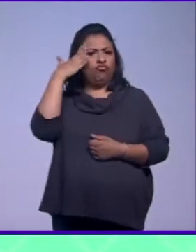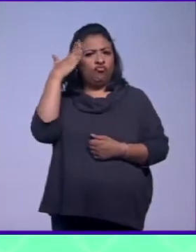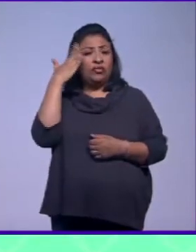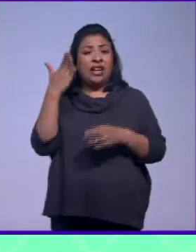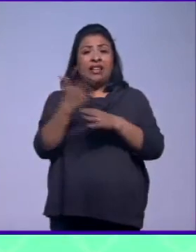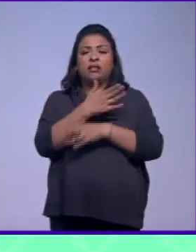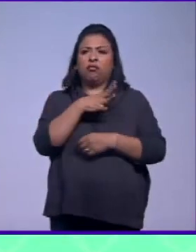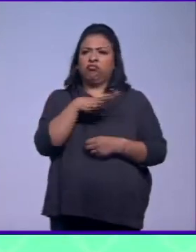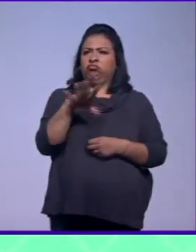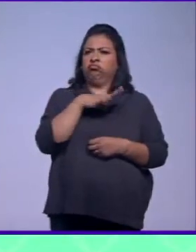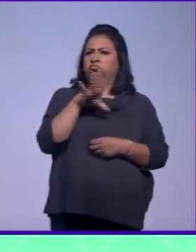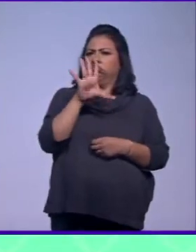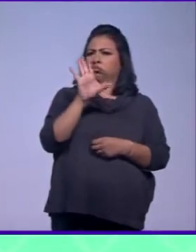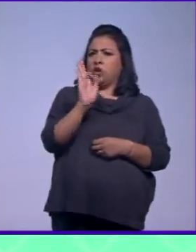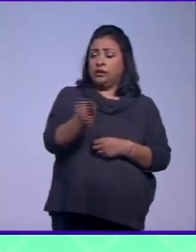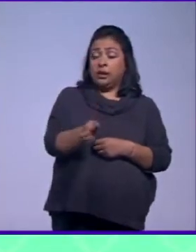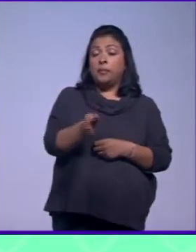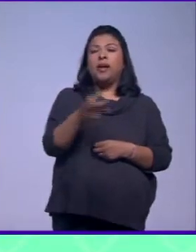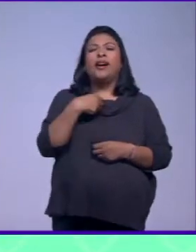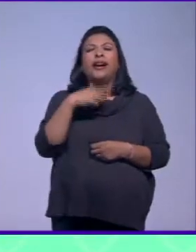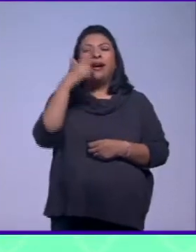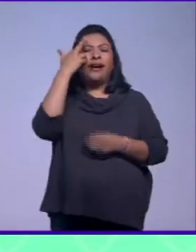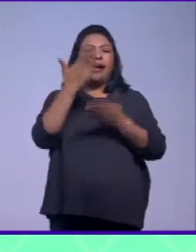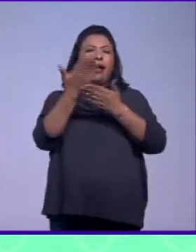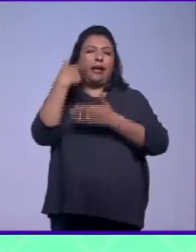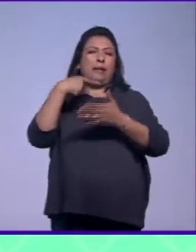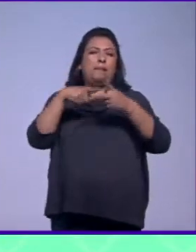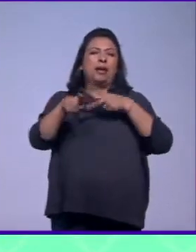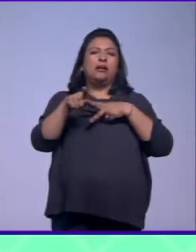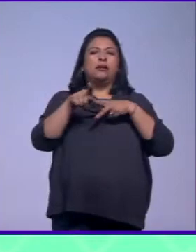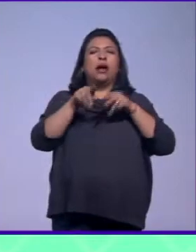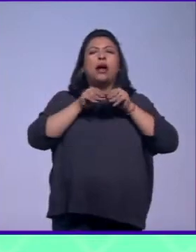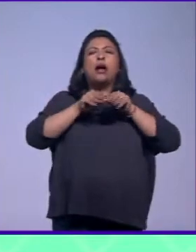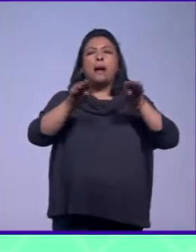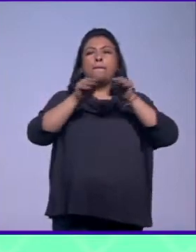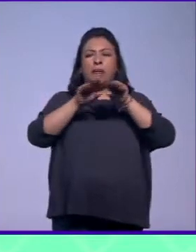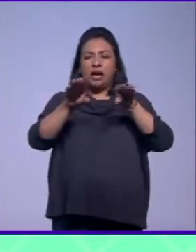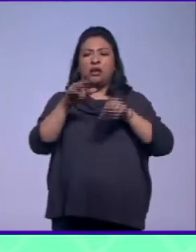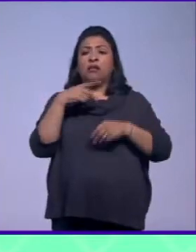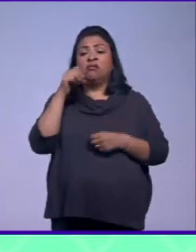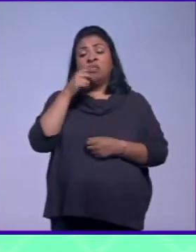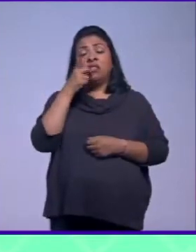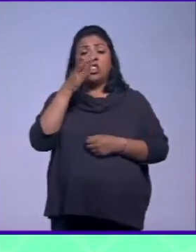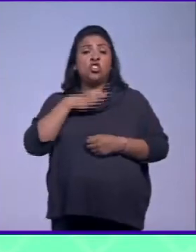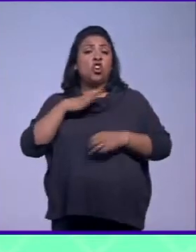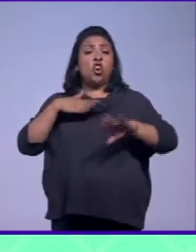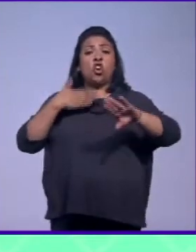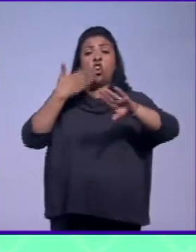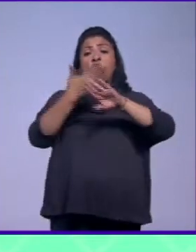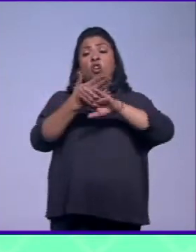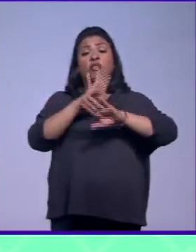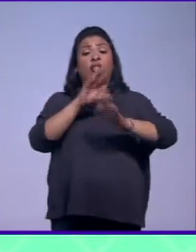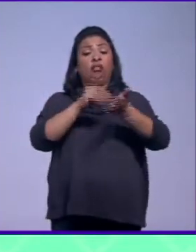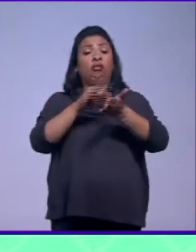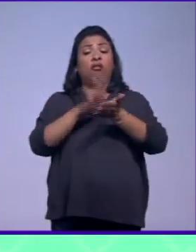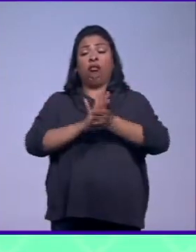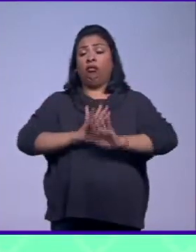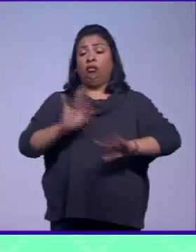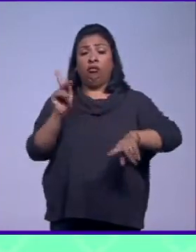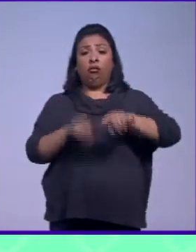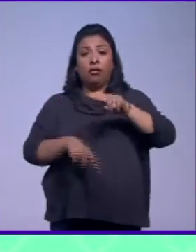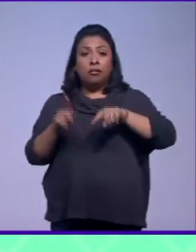principio negaban recordemos que desde el inicio de su campaña él siempre dijo yo estoy en contra de lo establecido es decir